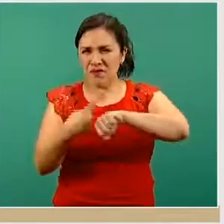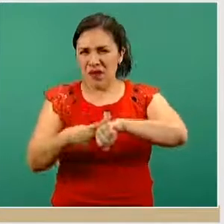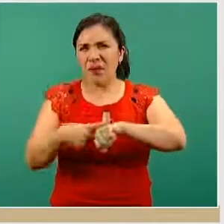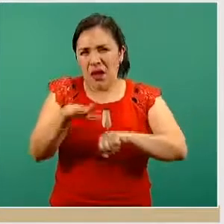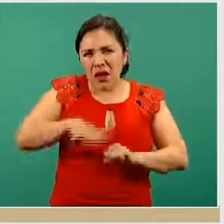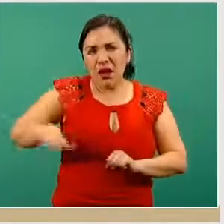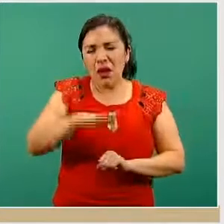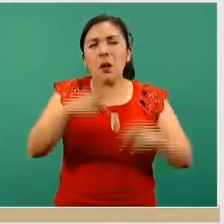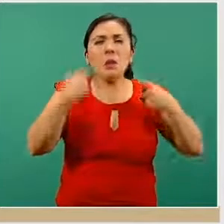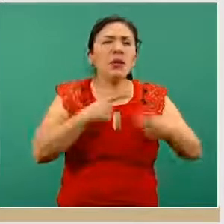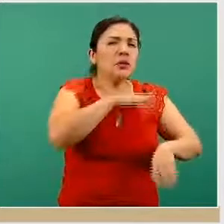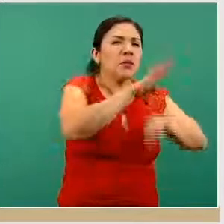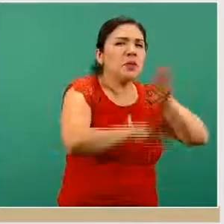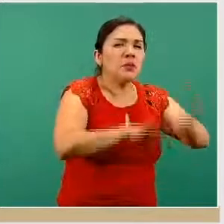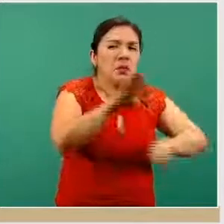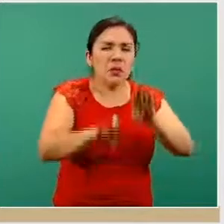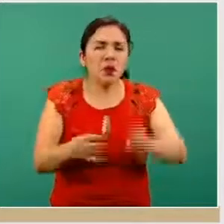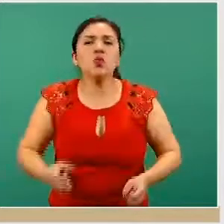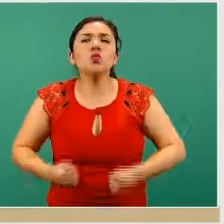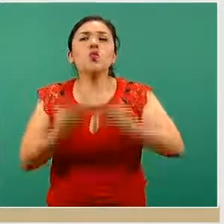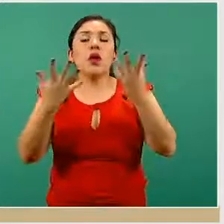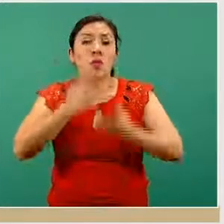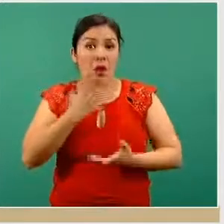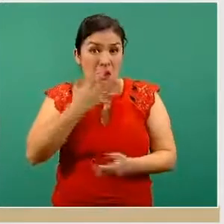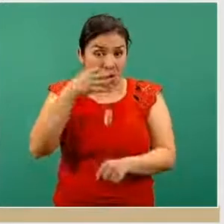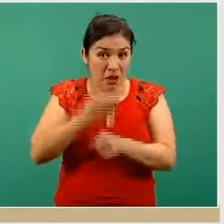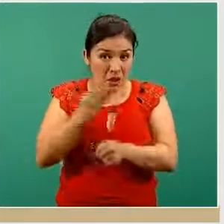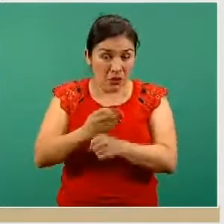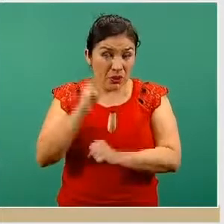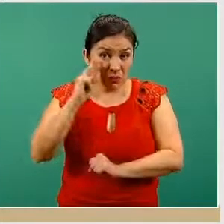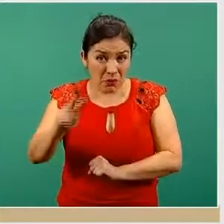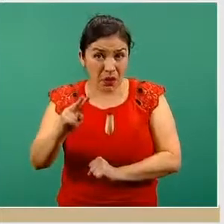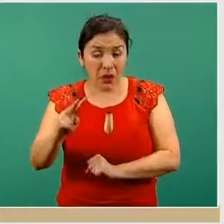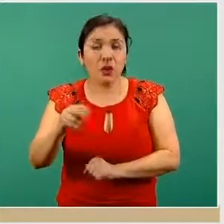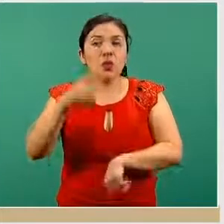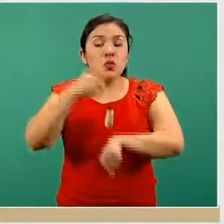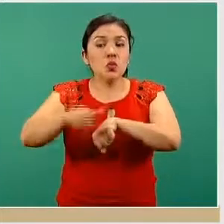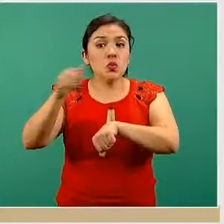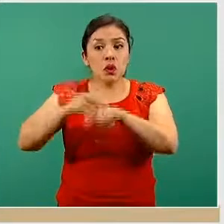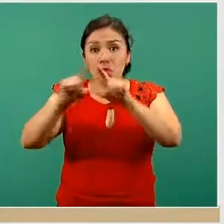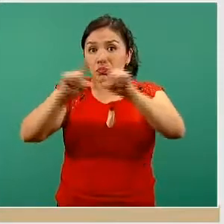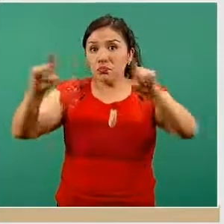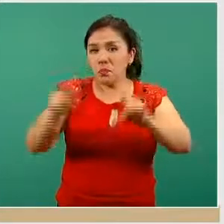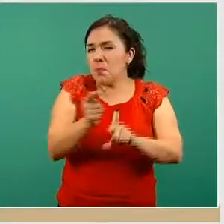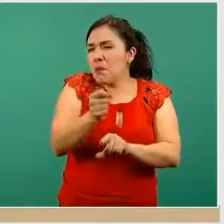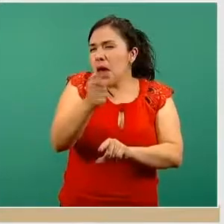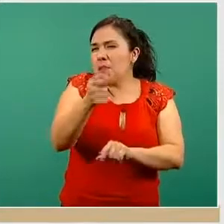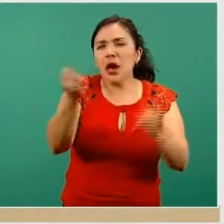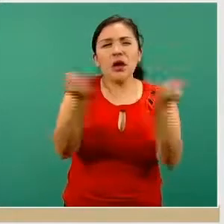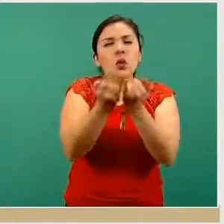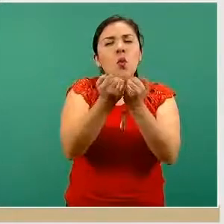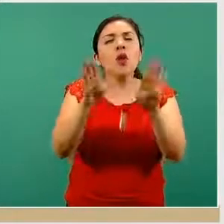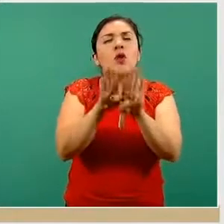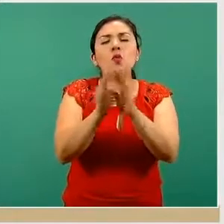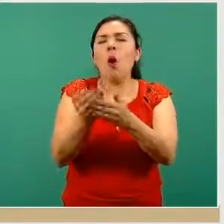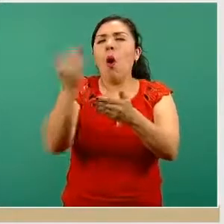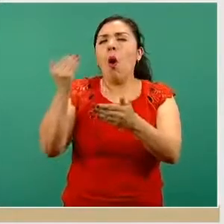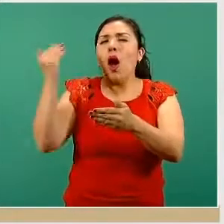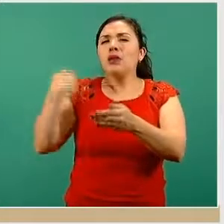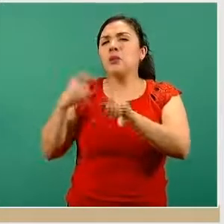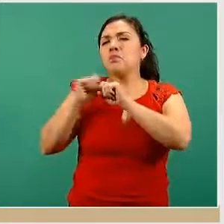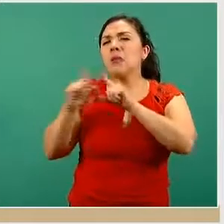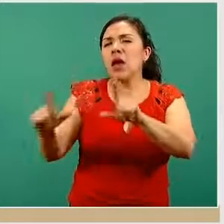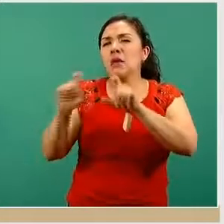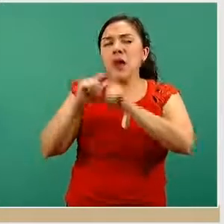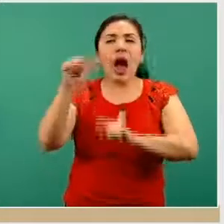a las defunciones que también tenemos una numeralia bastante similar a la que veníamos presentando el